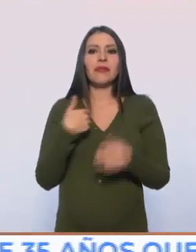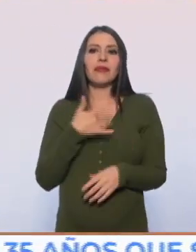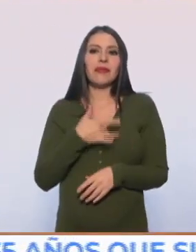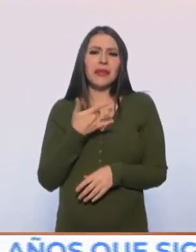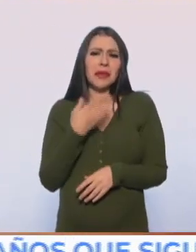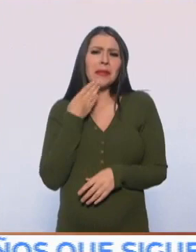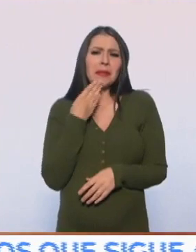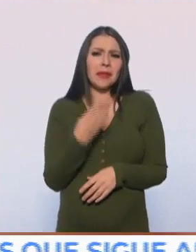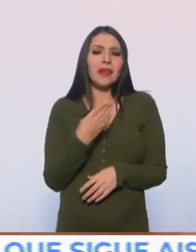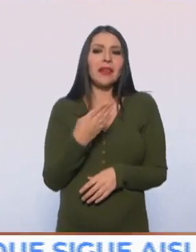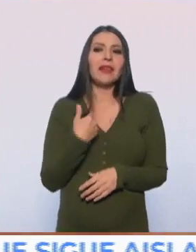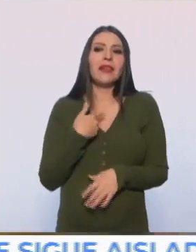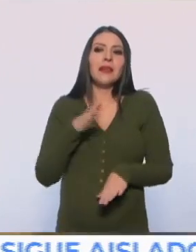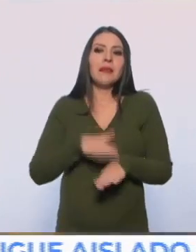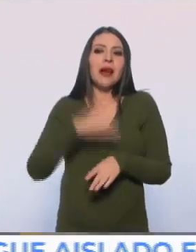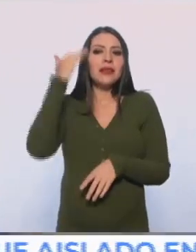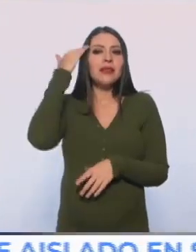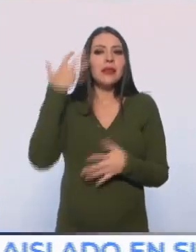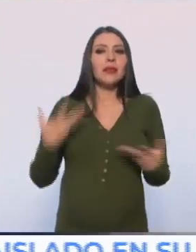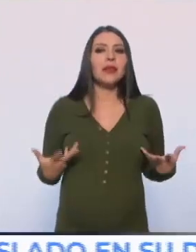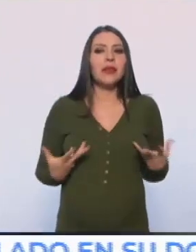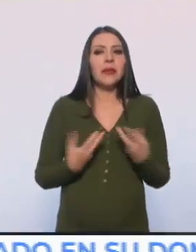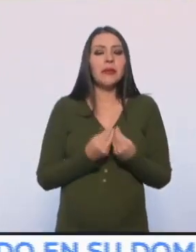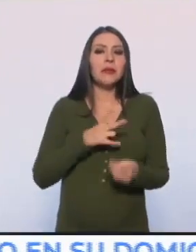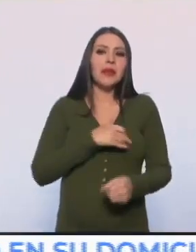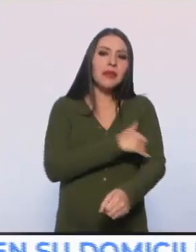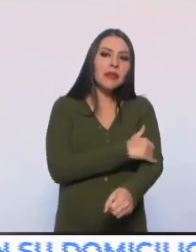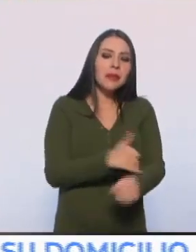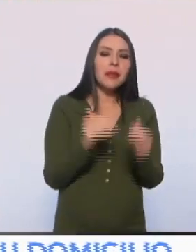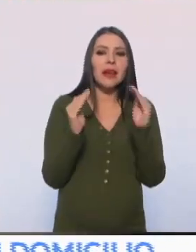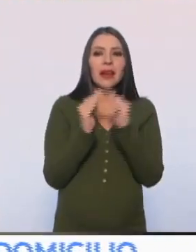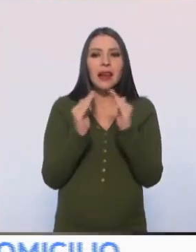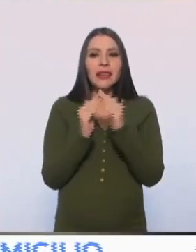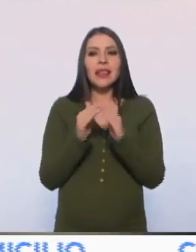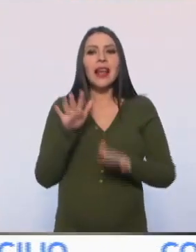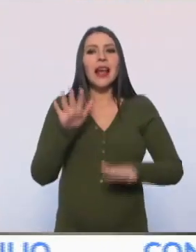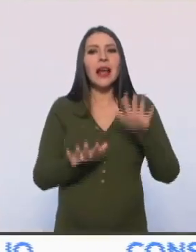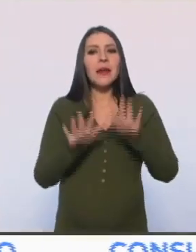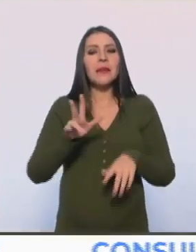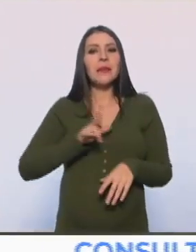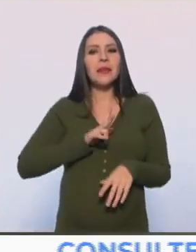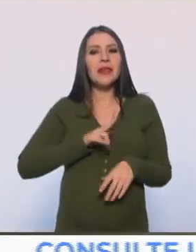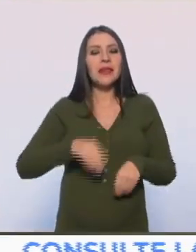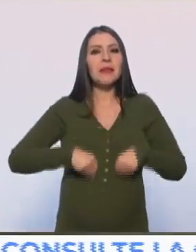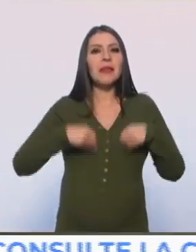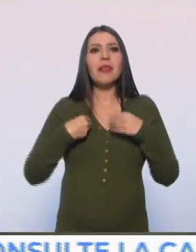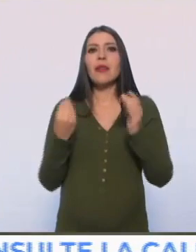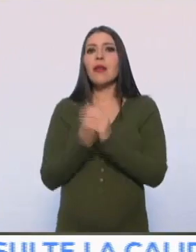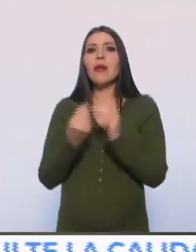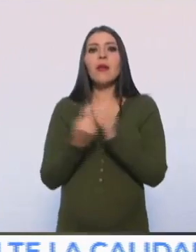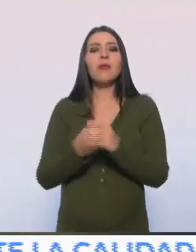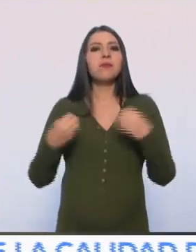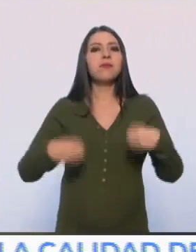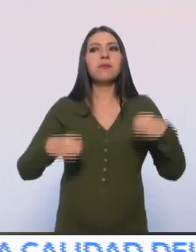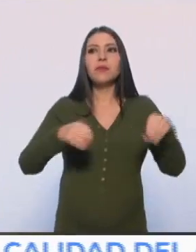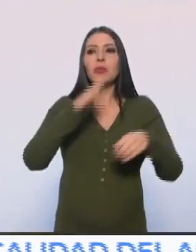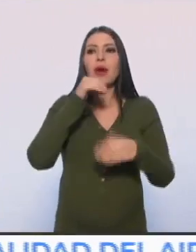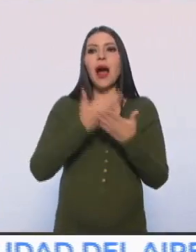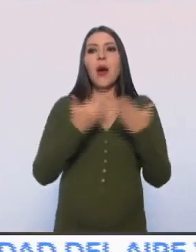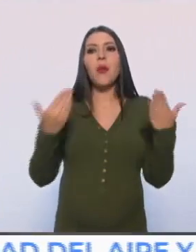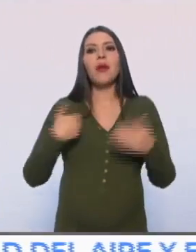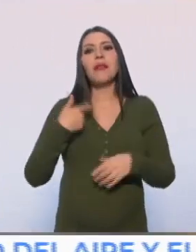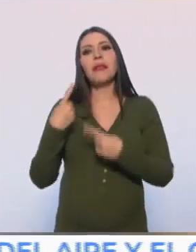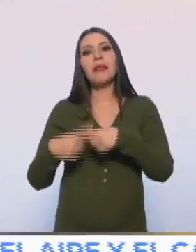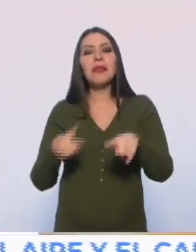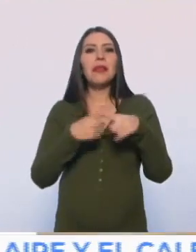en familia, hago cosas diferentes que a lo largo de mi carrera tenística no he podido hacer porque me ha ocupado mucho tiempo, así que en